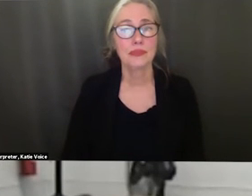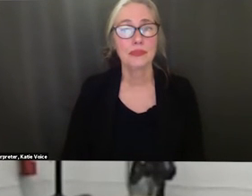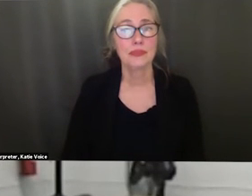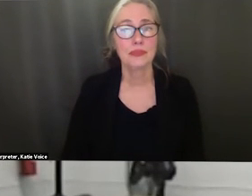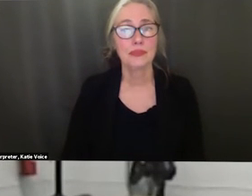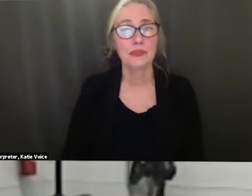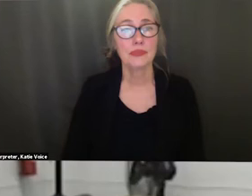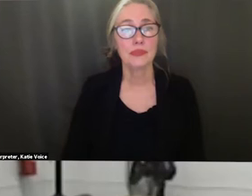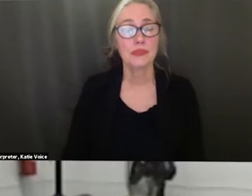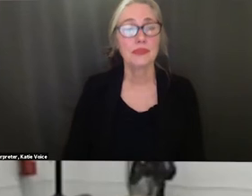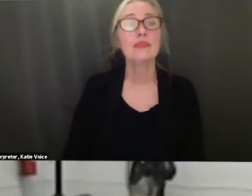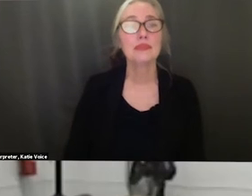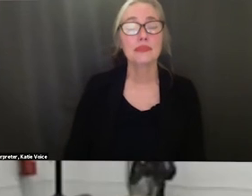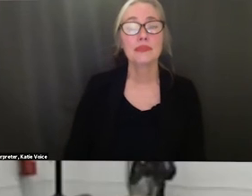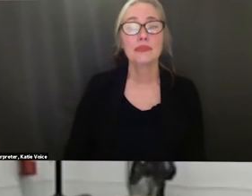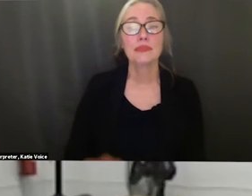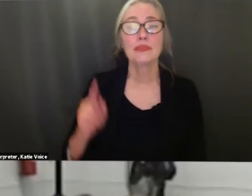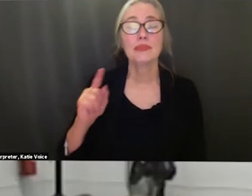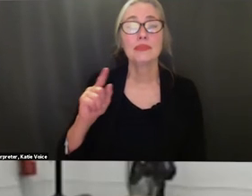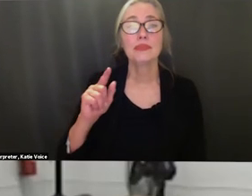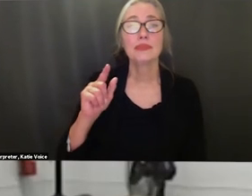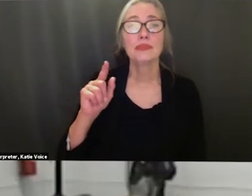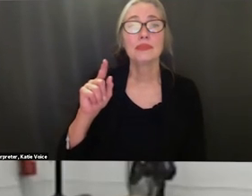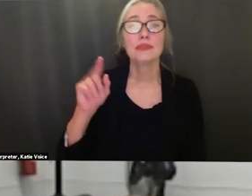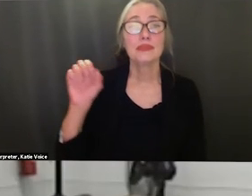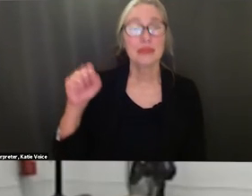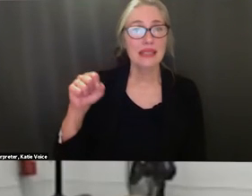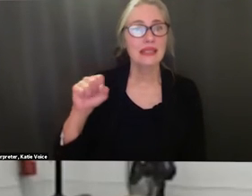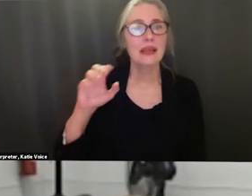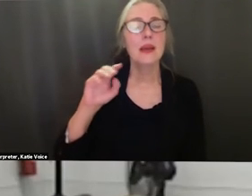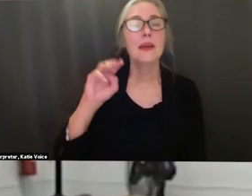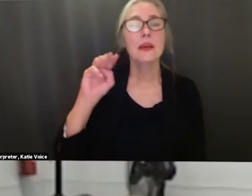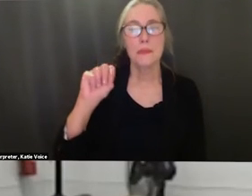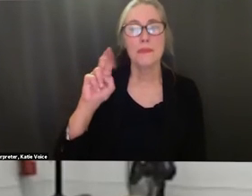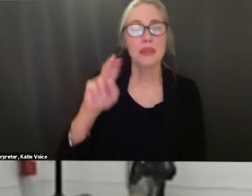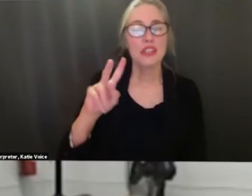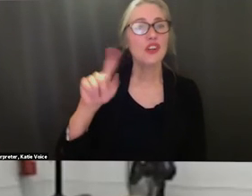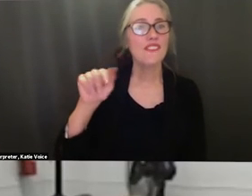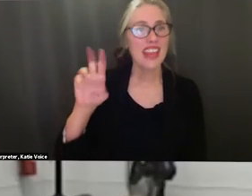Y eso es correcto. El señor Vance lo dijo correctamente. Es seguir